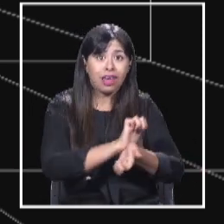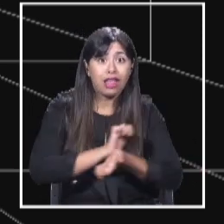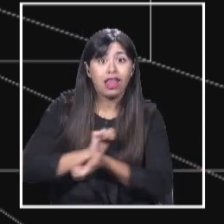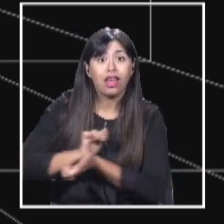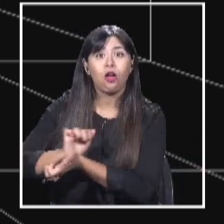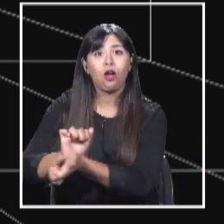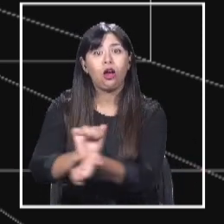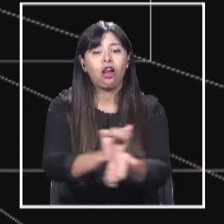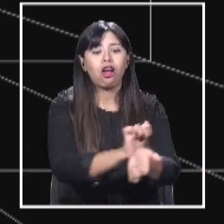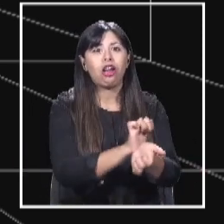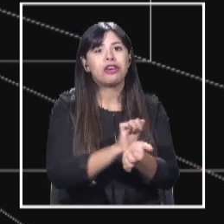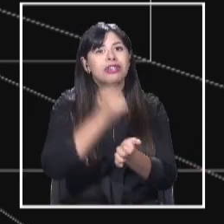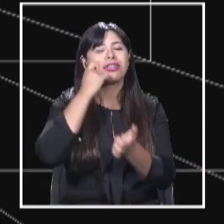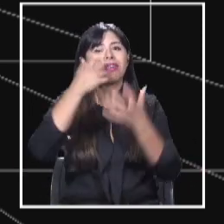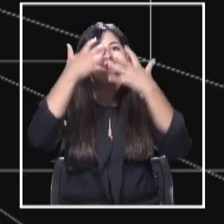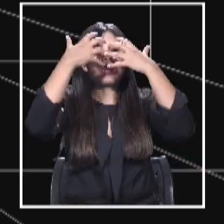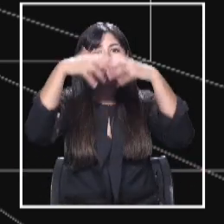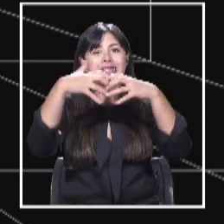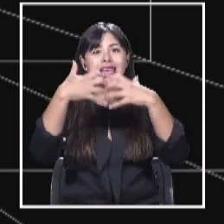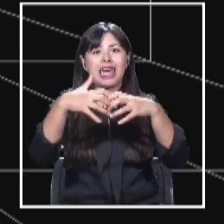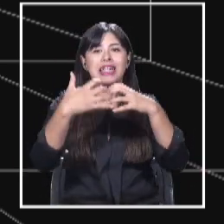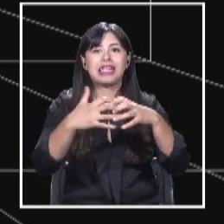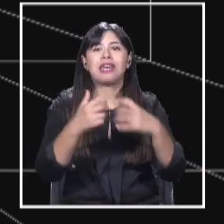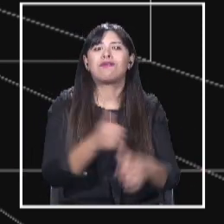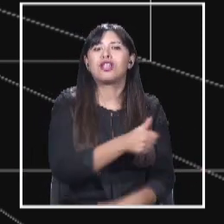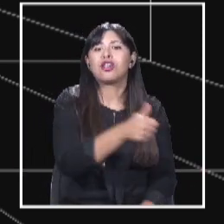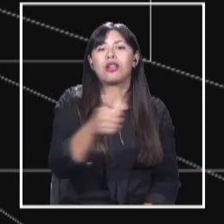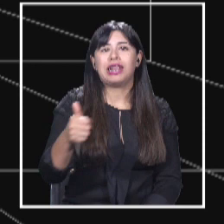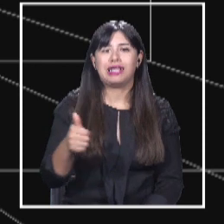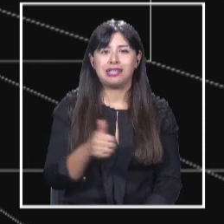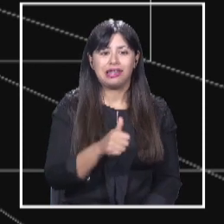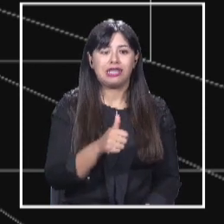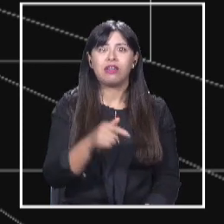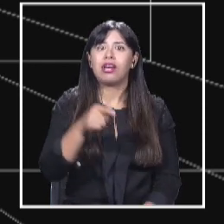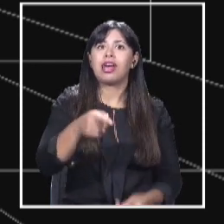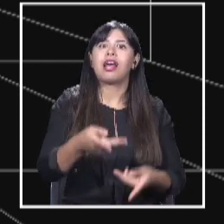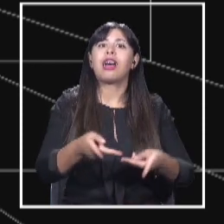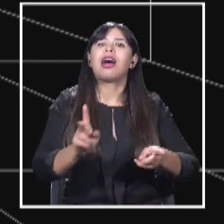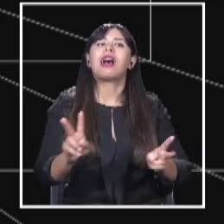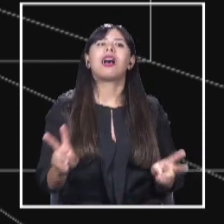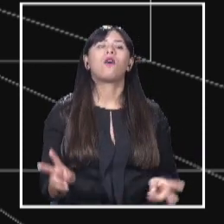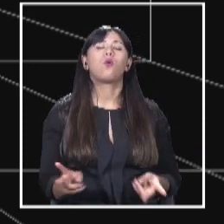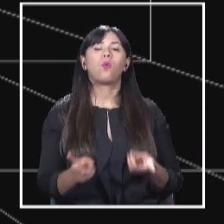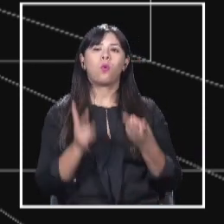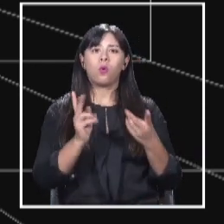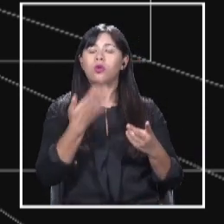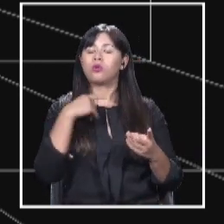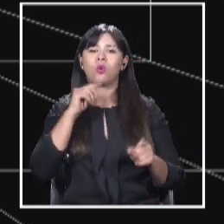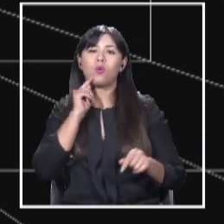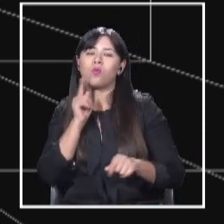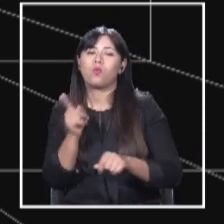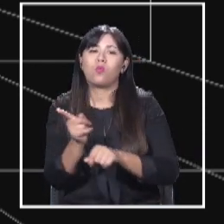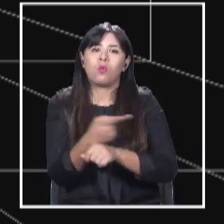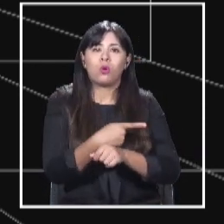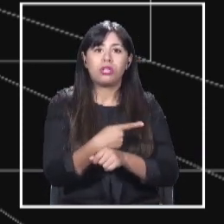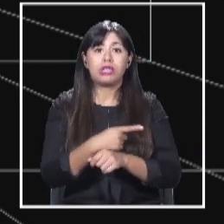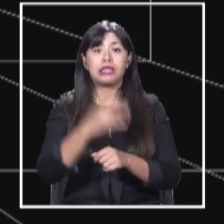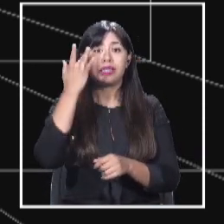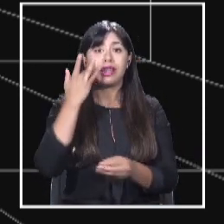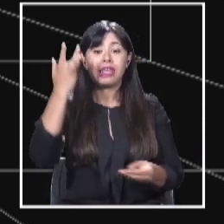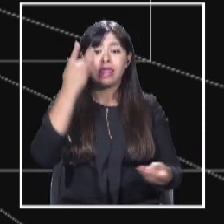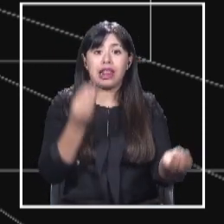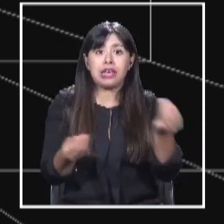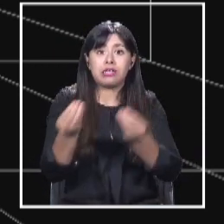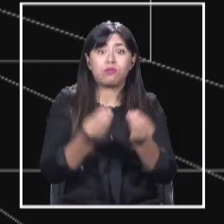social, de un cerebro colectivo. Un cerebro colectivo que es el que nos ha permitido a todos en un tiempo récord, con esa suma de